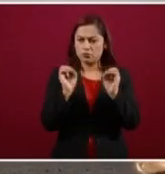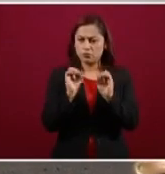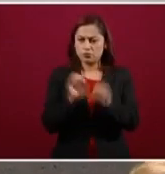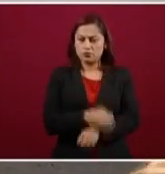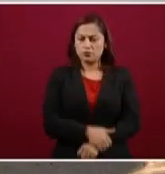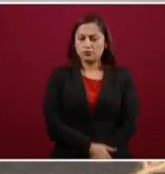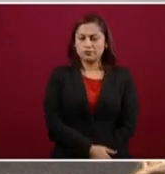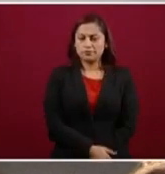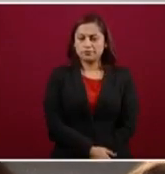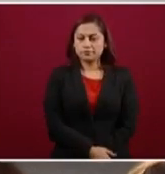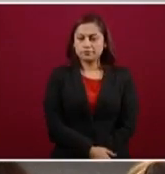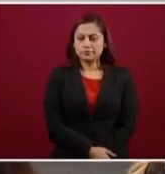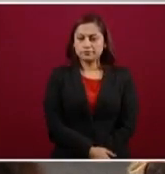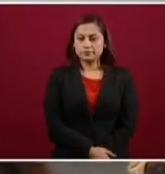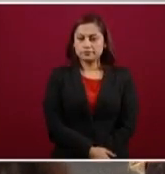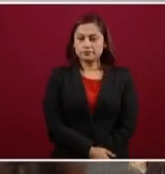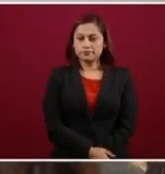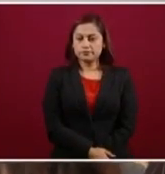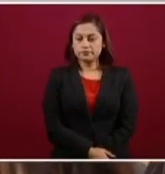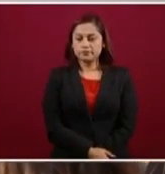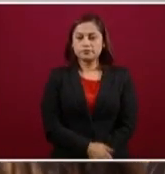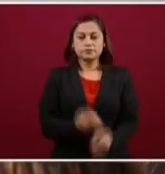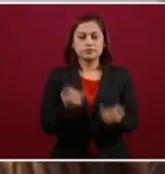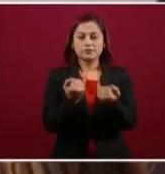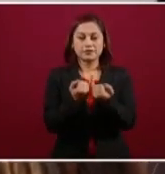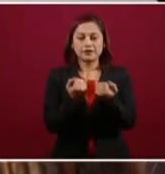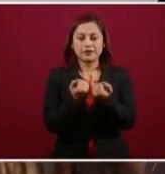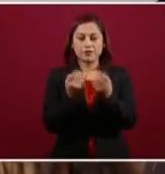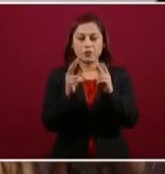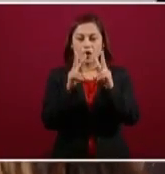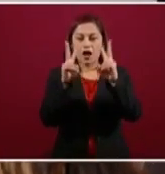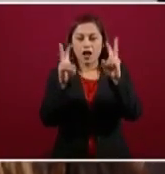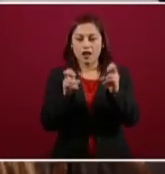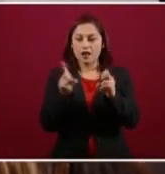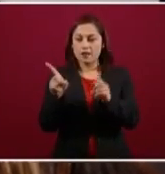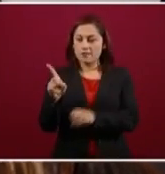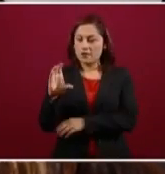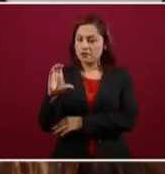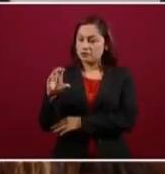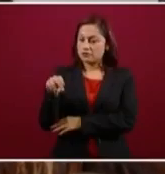lo mismo que las recomendaciones de la Comisión de Derechos Humanos.